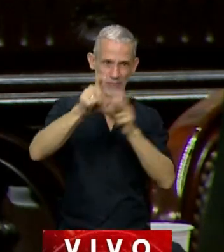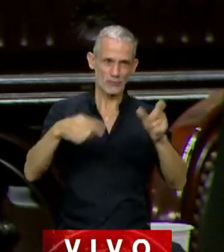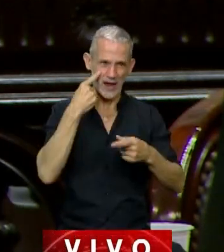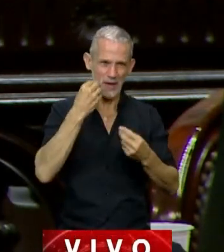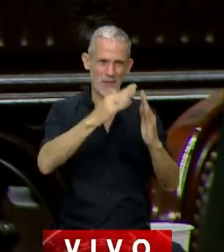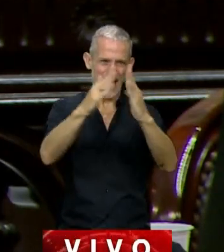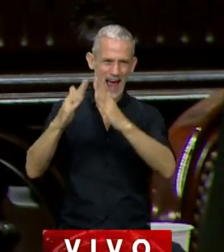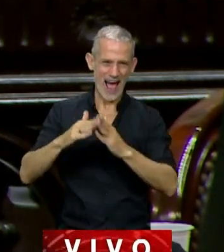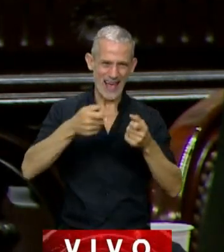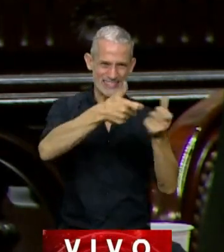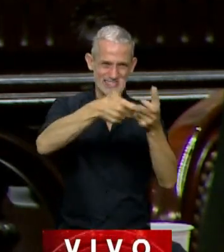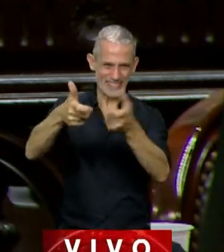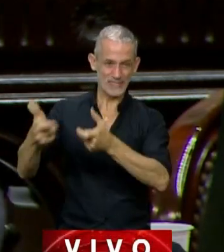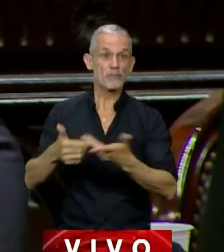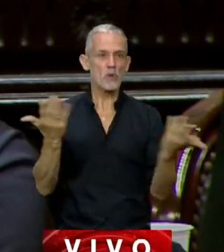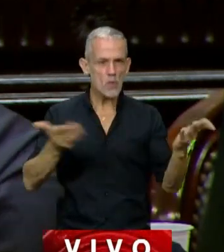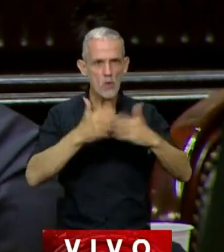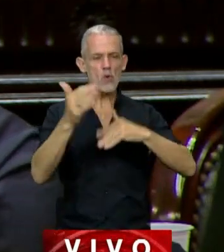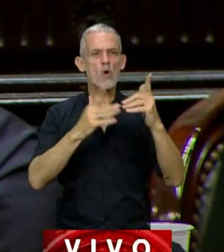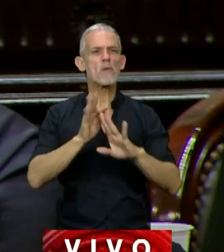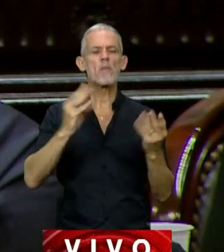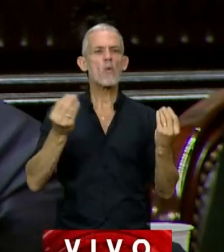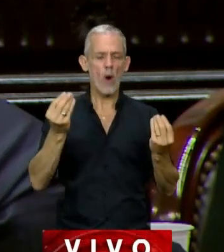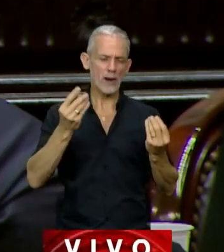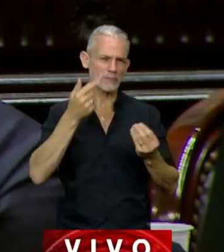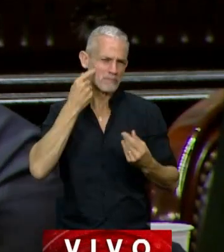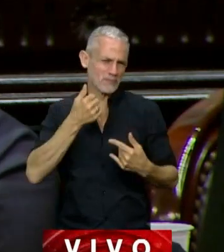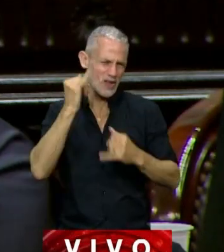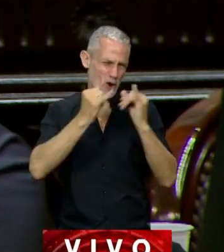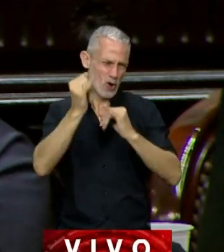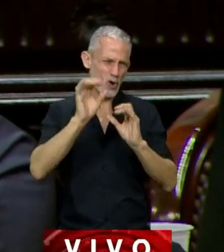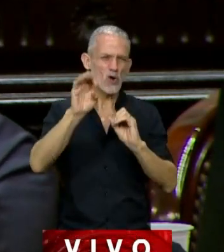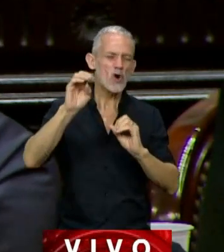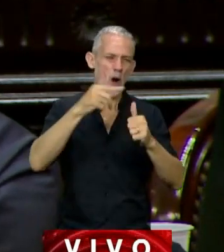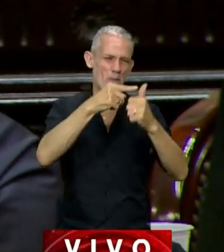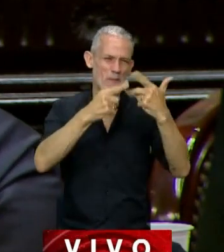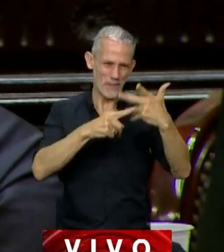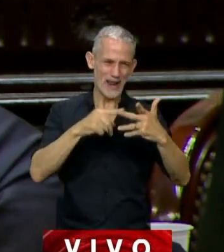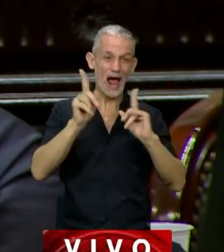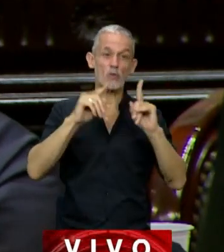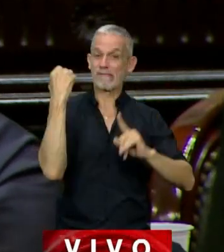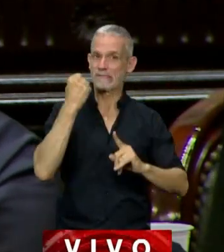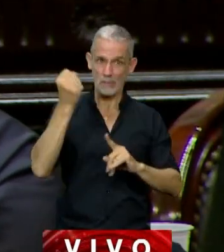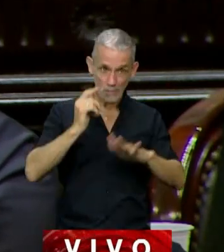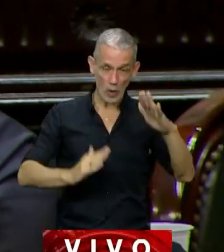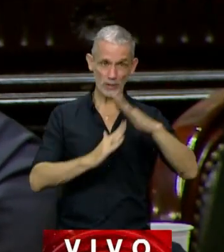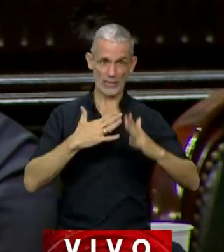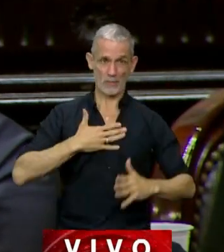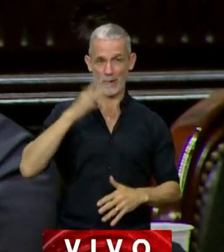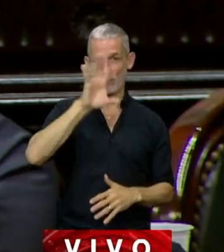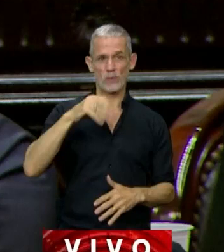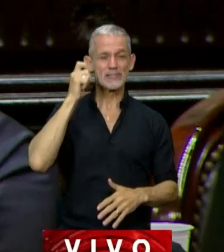habitantes. Numerosas obras públicas, las estaciones, quiero mencionarlas, algunas porque son de vital importancia para nuestra